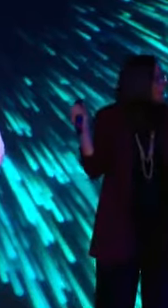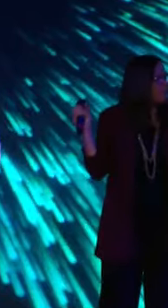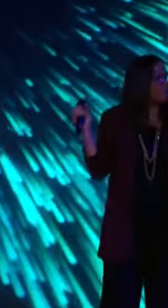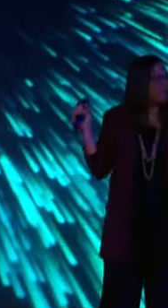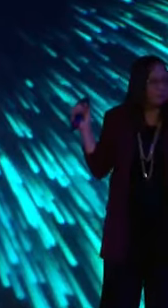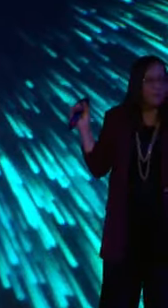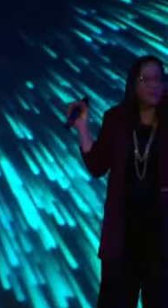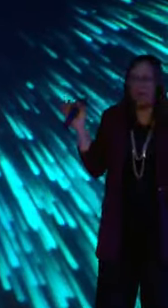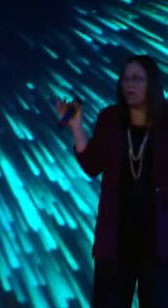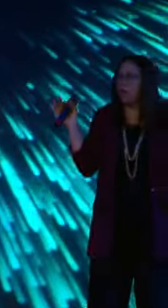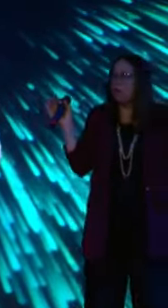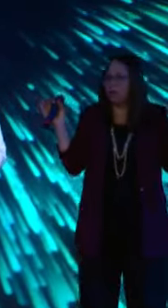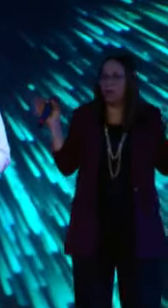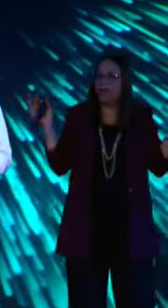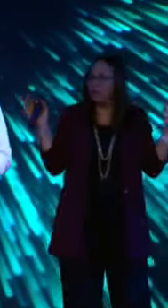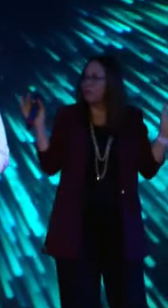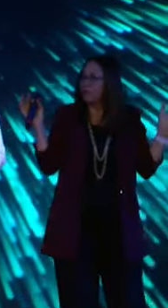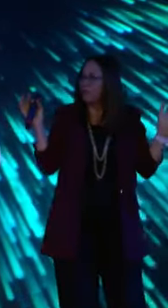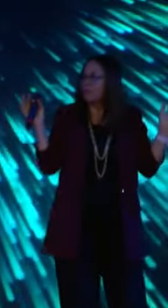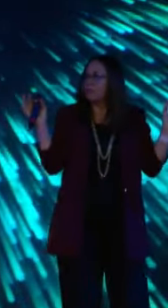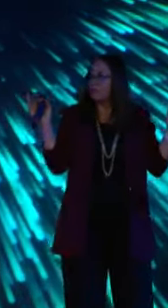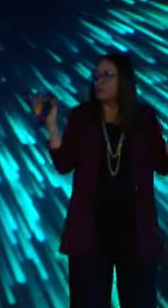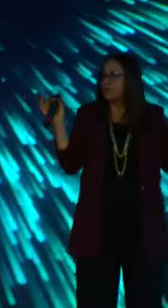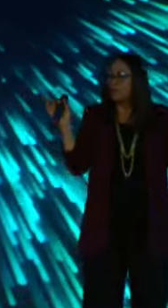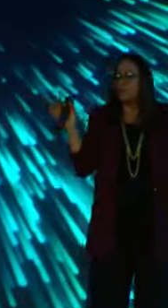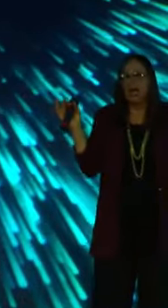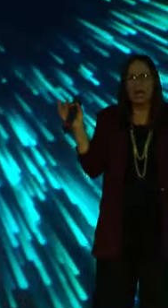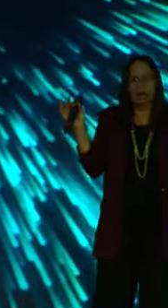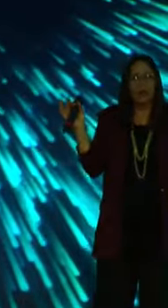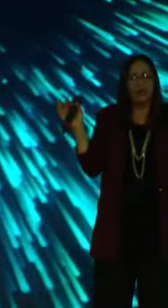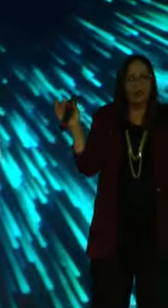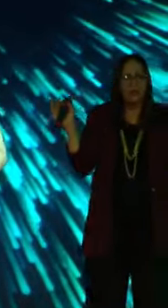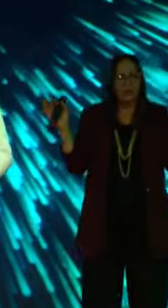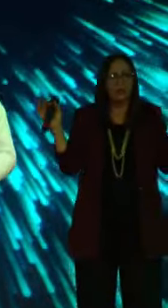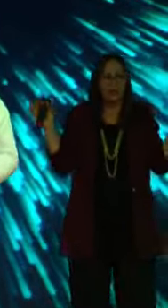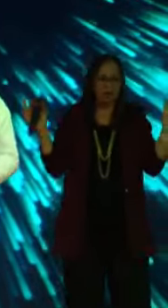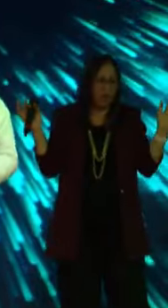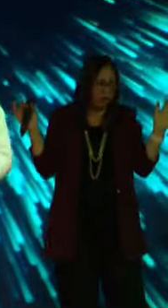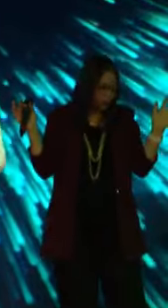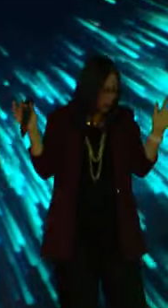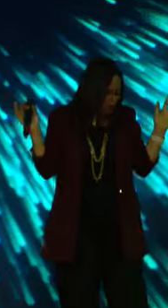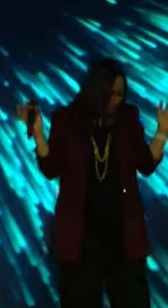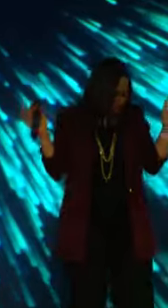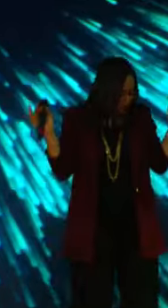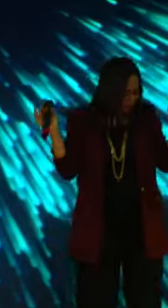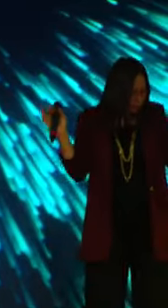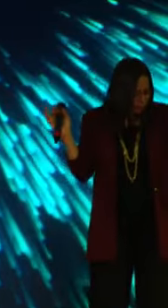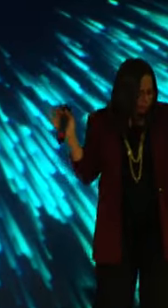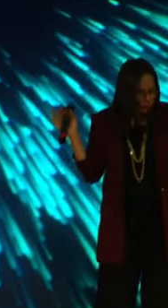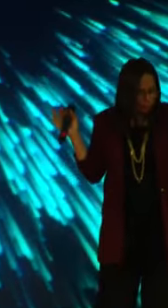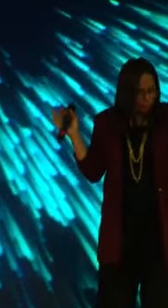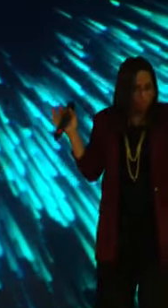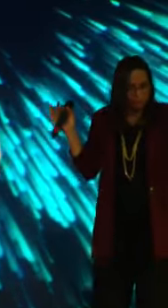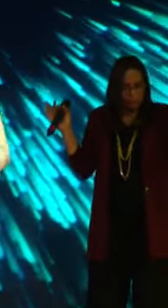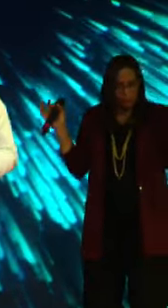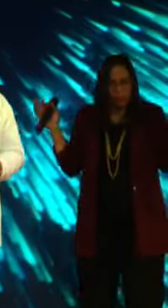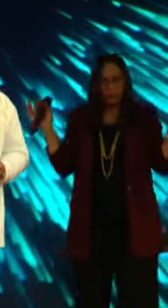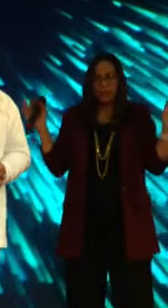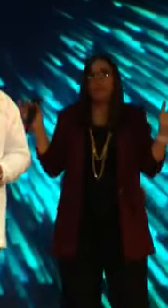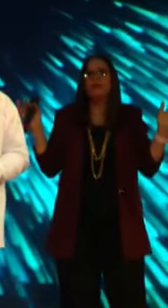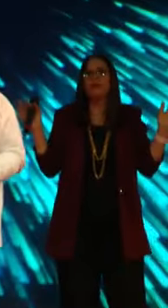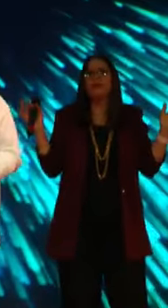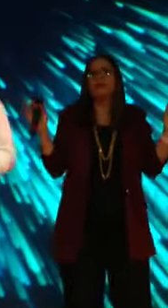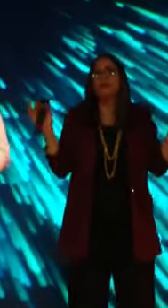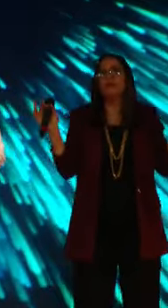sigue siendo bueno, Él sigue mereciendo toda la gloria y toda la honra. Puedes decir conmigo: